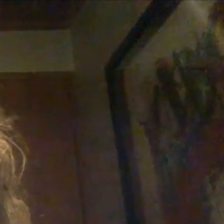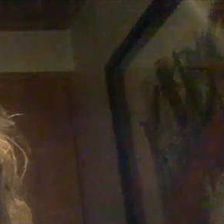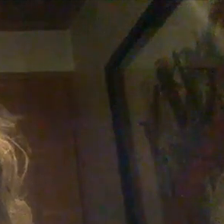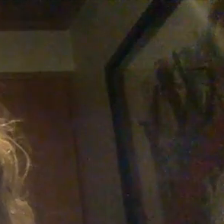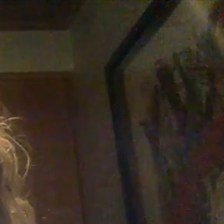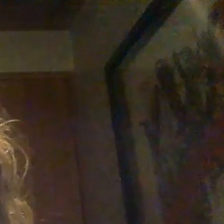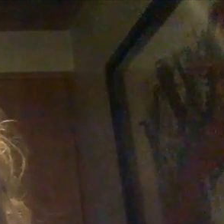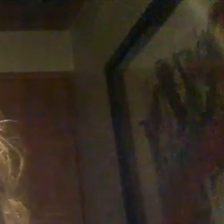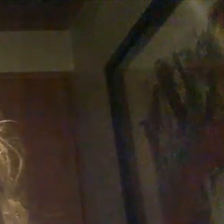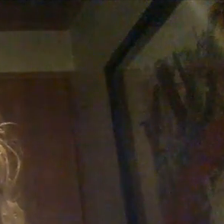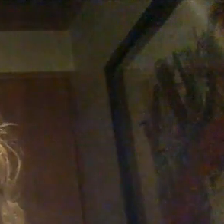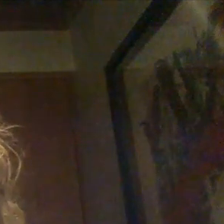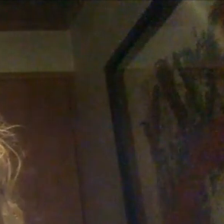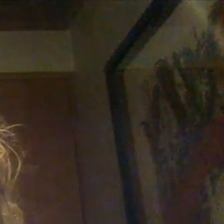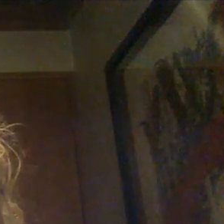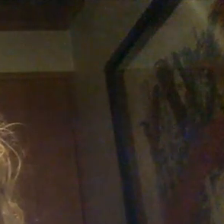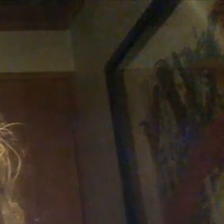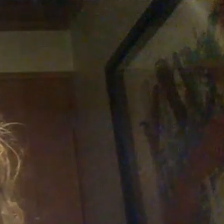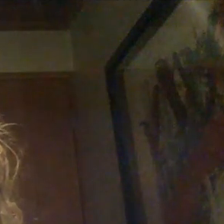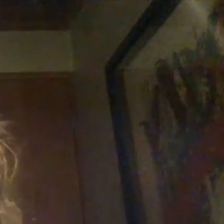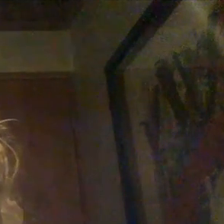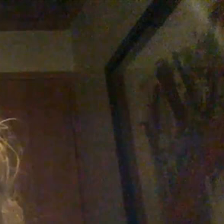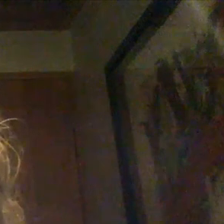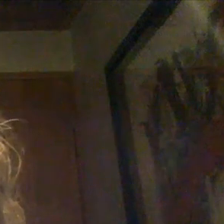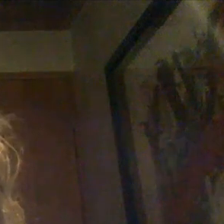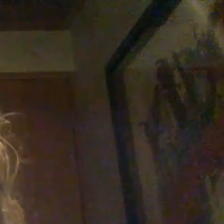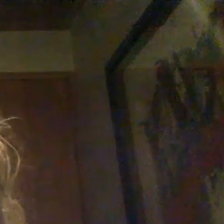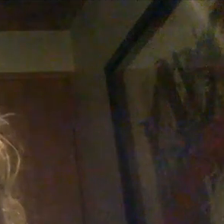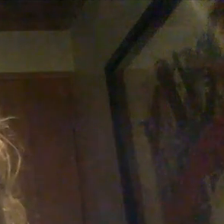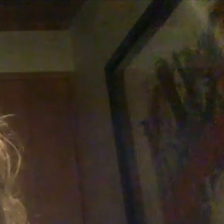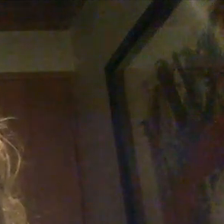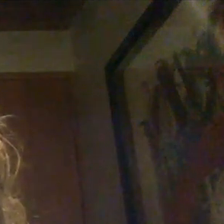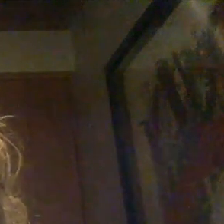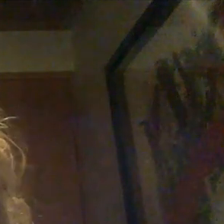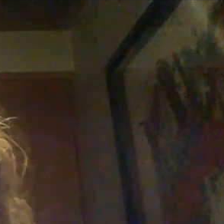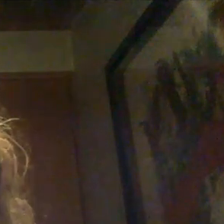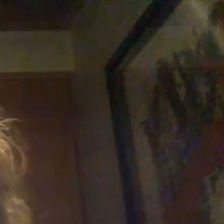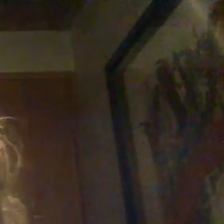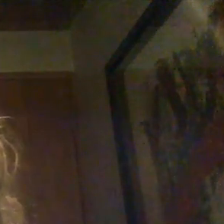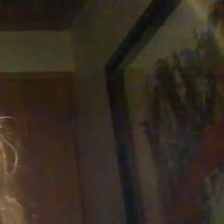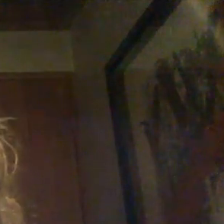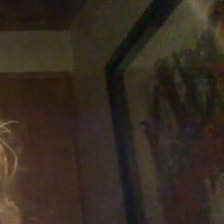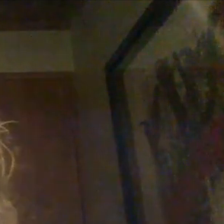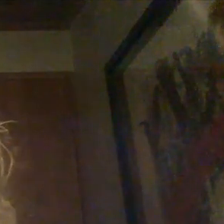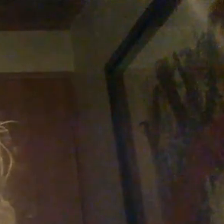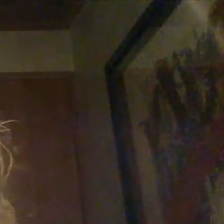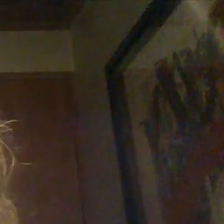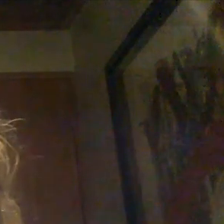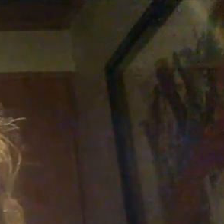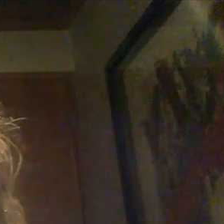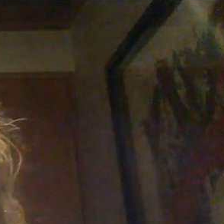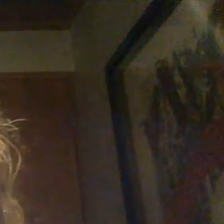Así que muchas gracias por la pregunta, porque había muchas vías abiertas y por analizar.